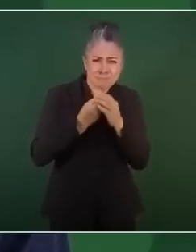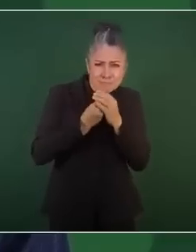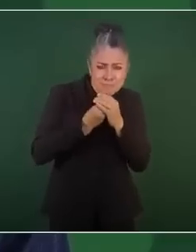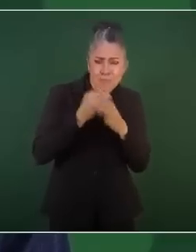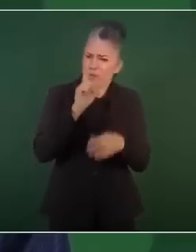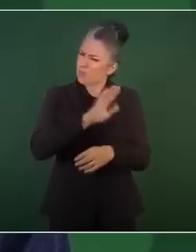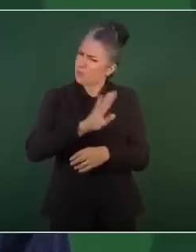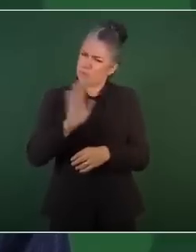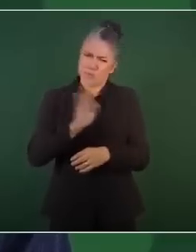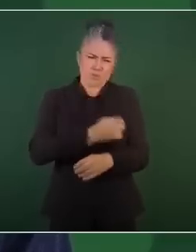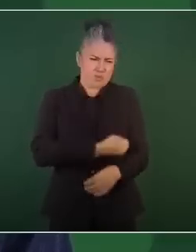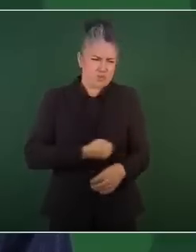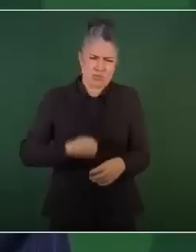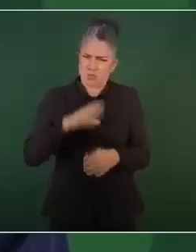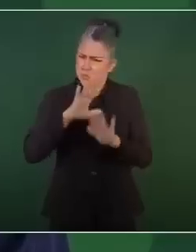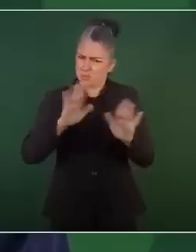nada,